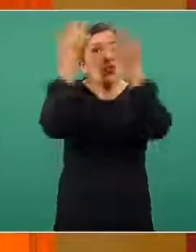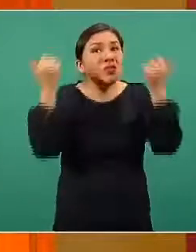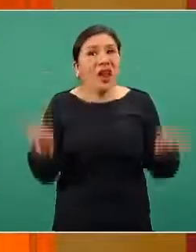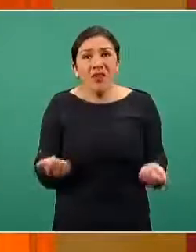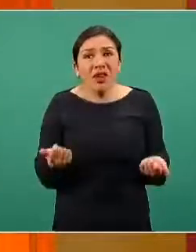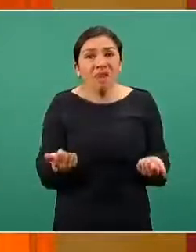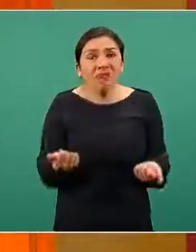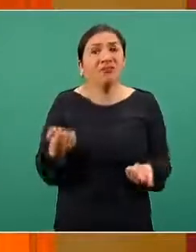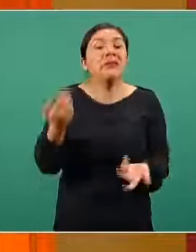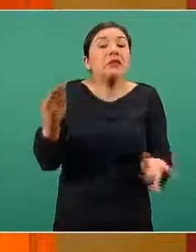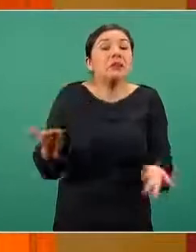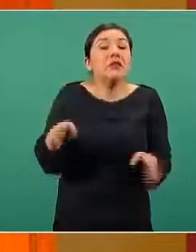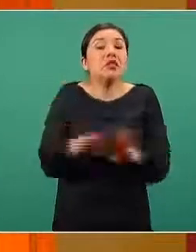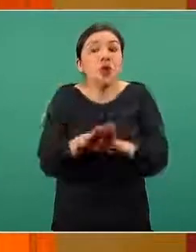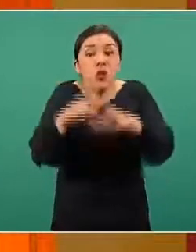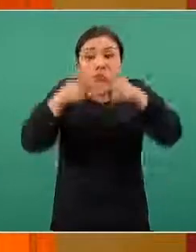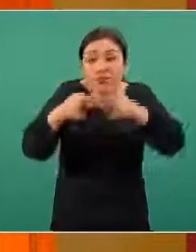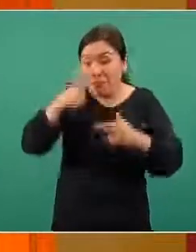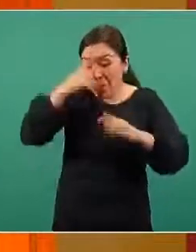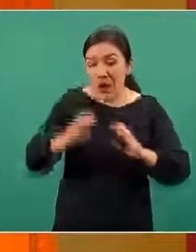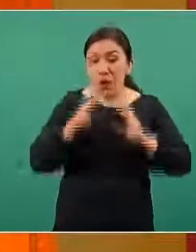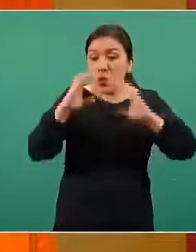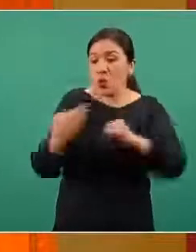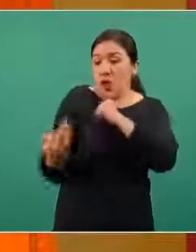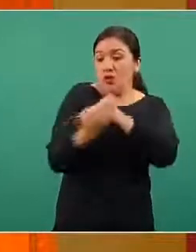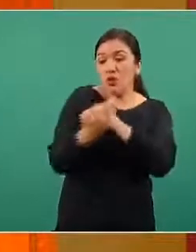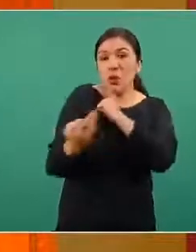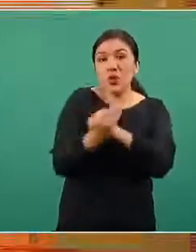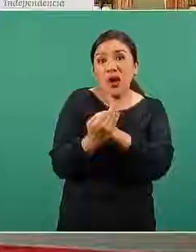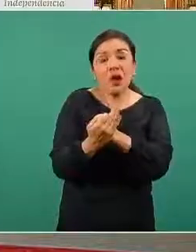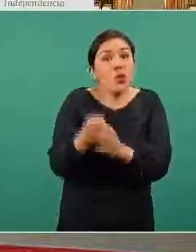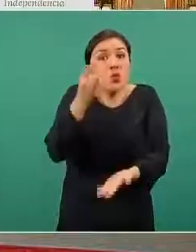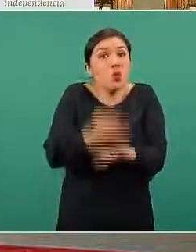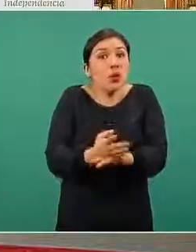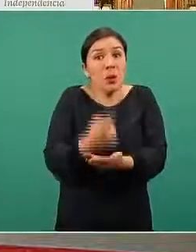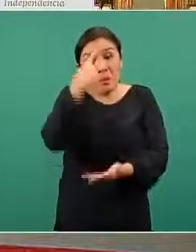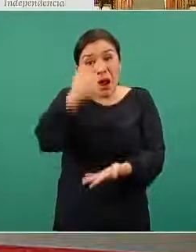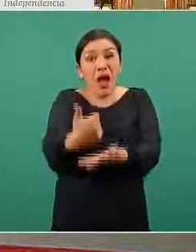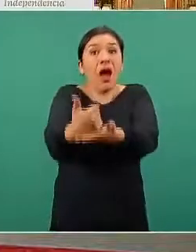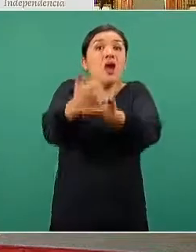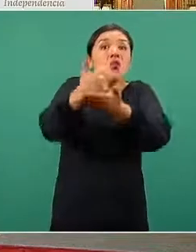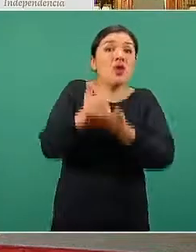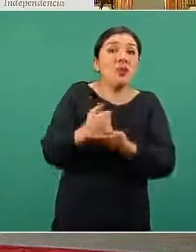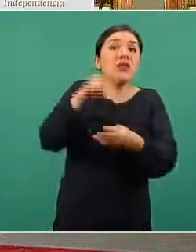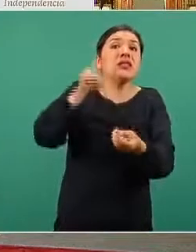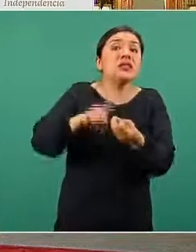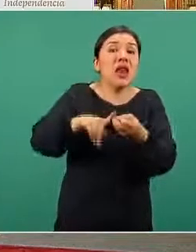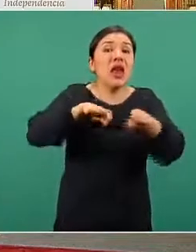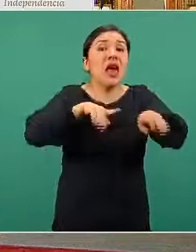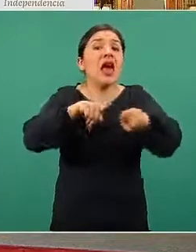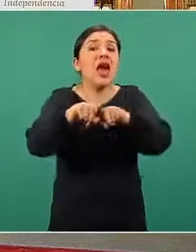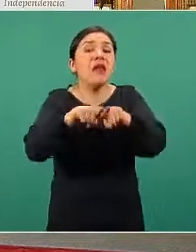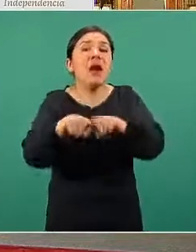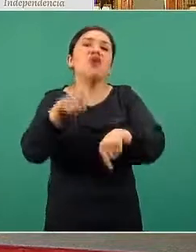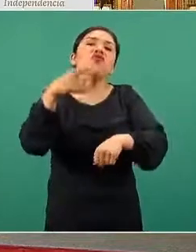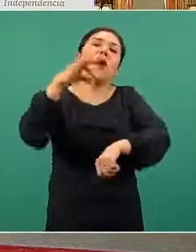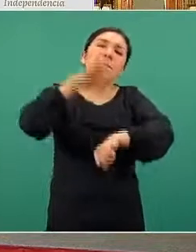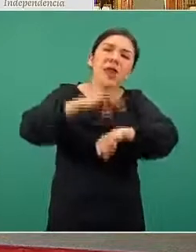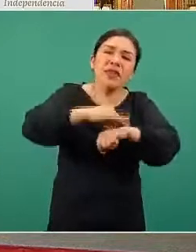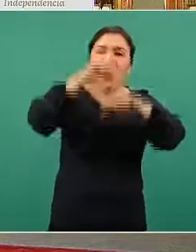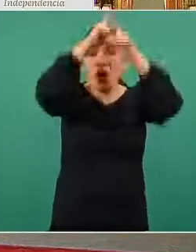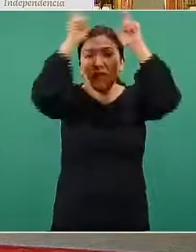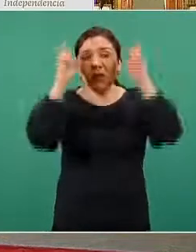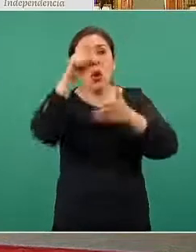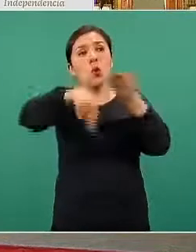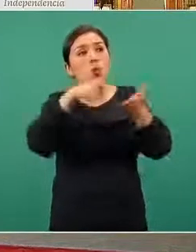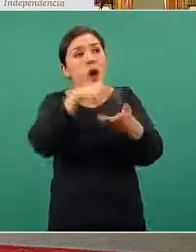único que quedaba, las medidas de protección y que nos ayudaran los hermanos médicos y enfermeras en una sala de